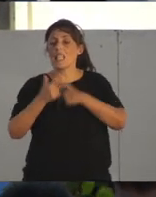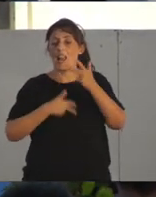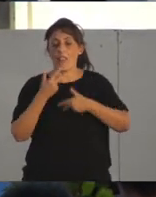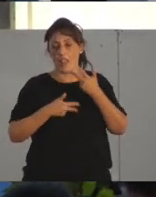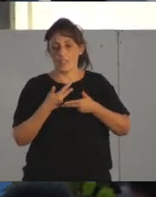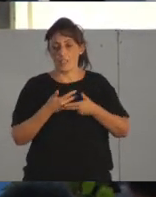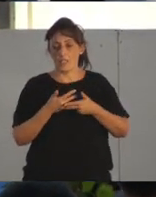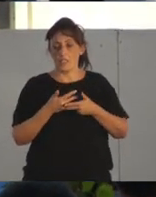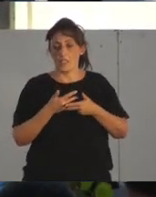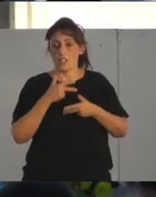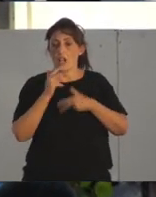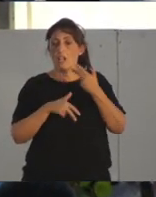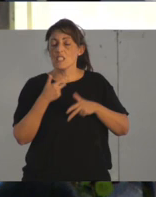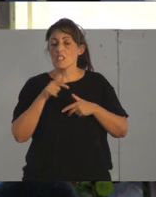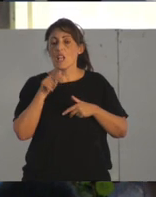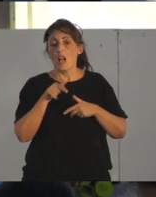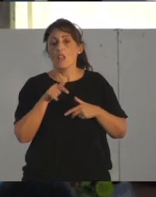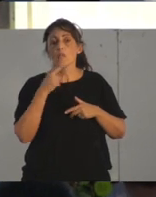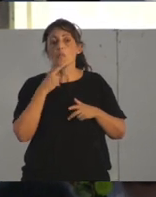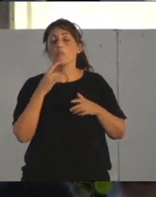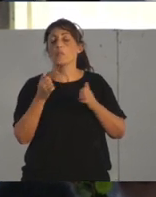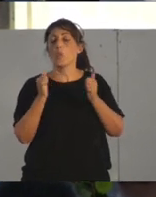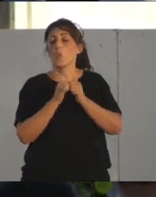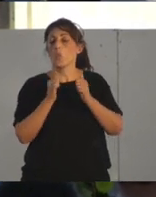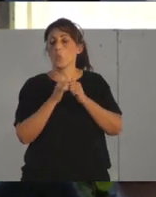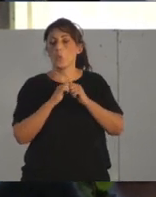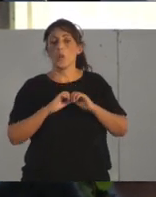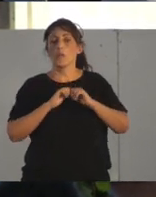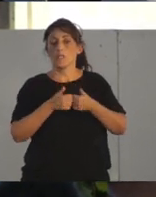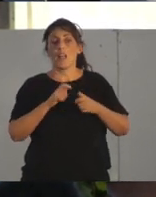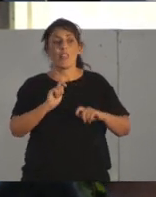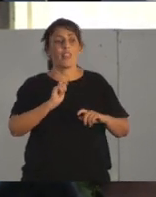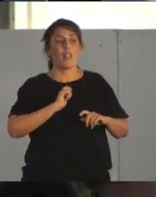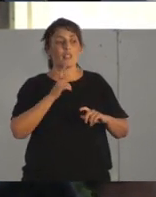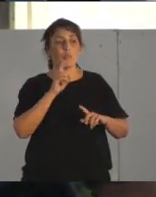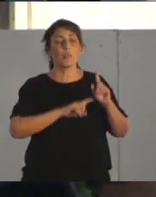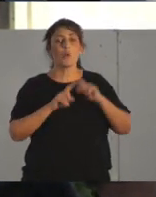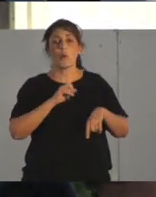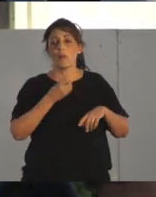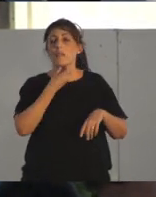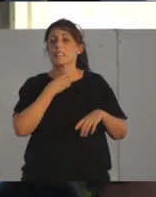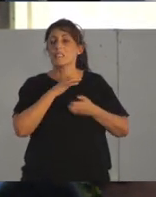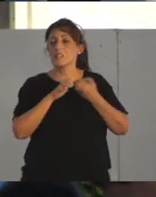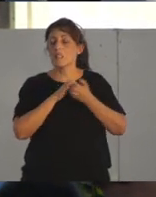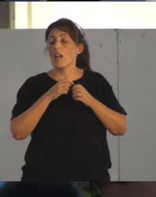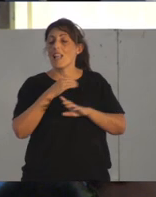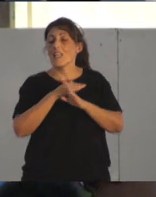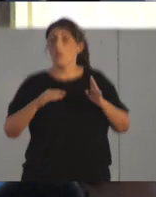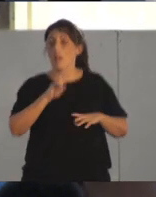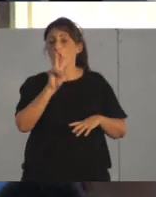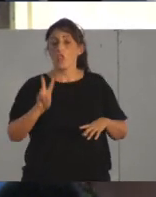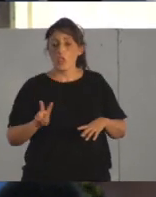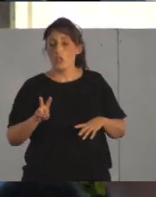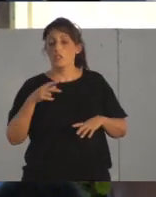es generalmente uno de los alimentos sólidos que comienzan a dar problemas en disfagia. En el nivel 2, el